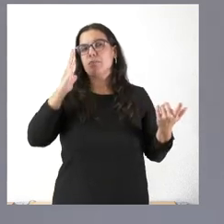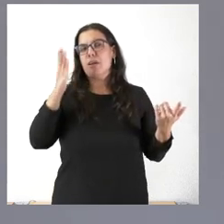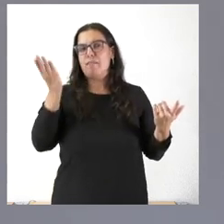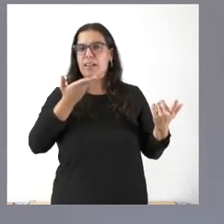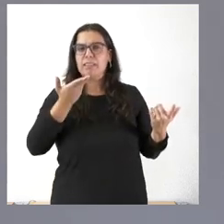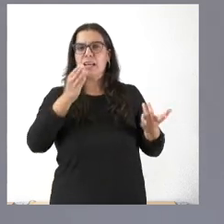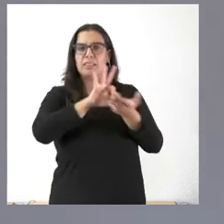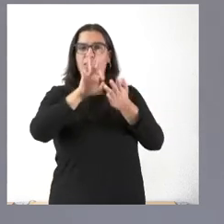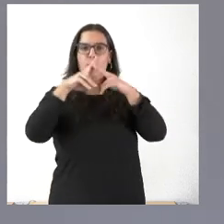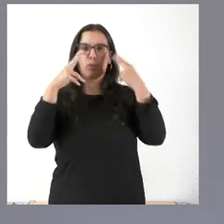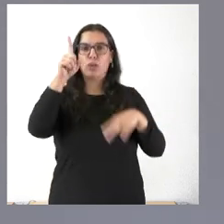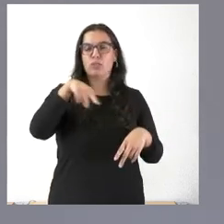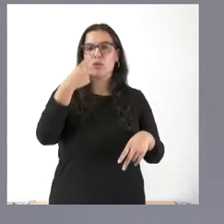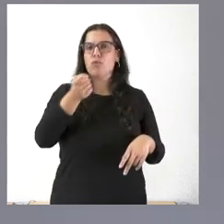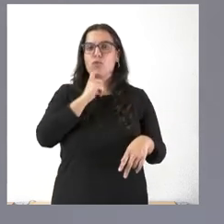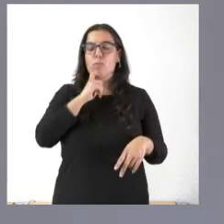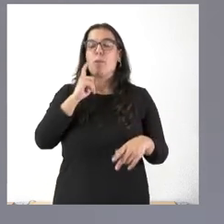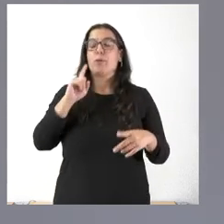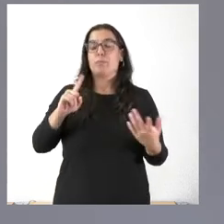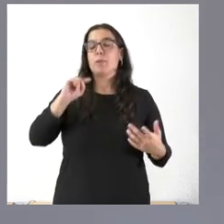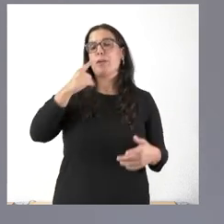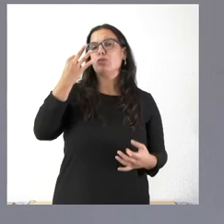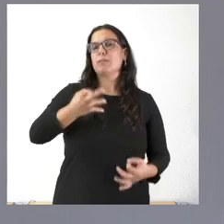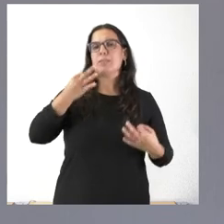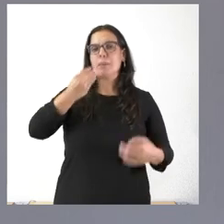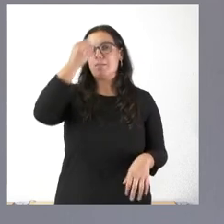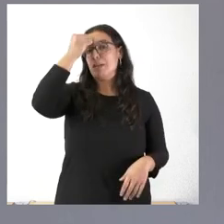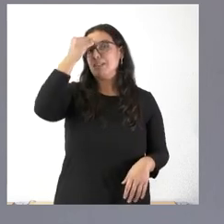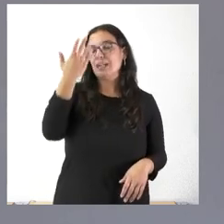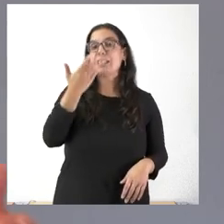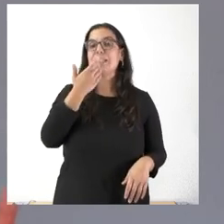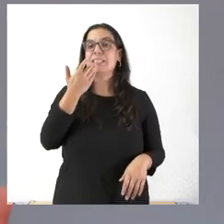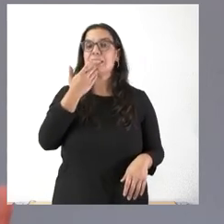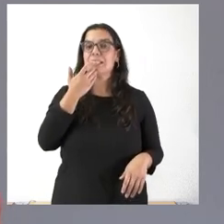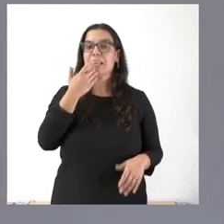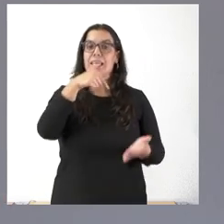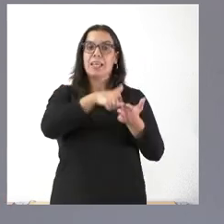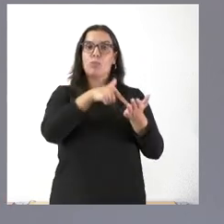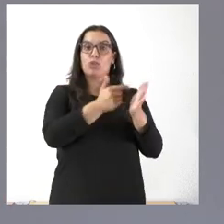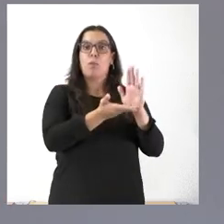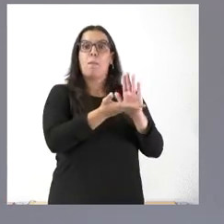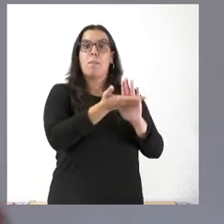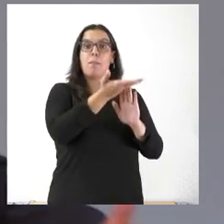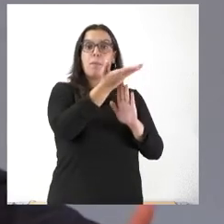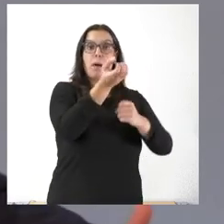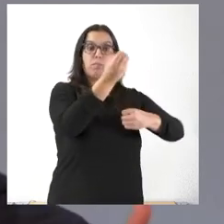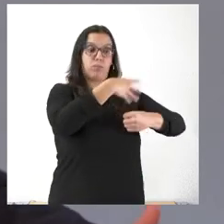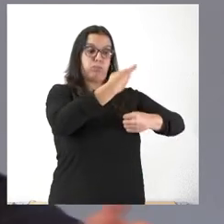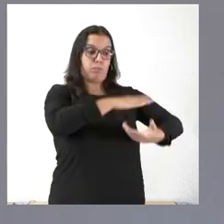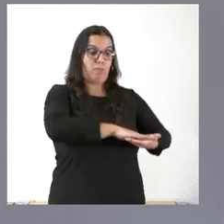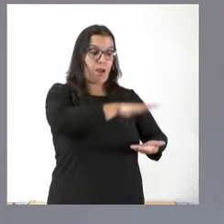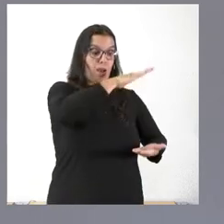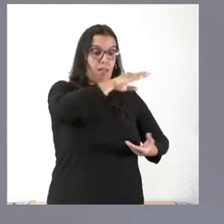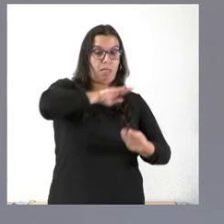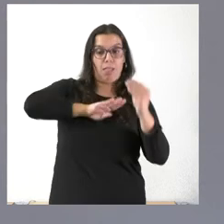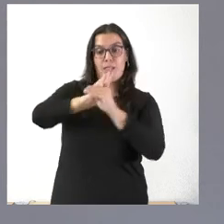quizá partimos siempre de una idea, ¿no?, que es pensar que cuando se suben impuestos se mejoran los servicios públicos